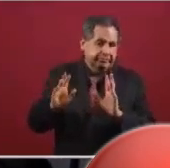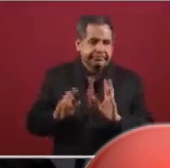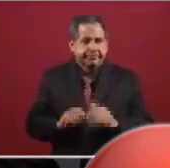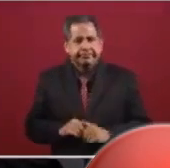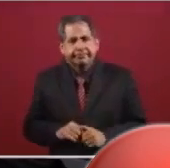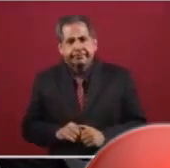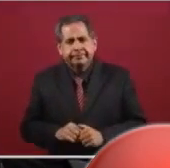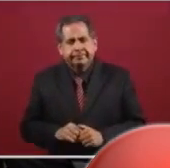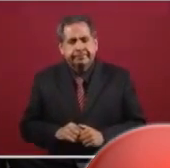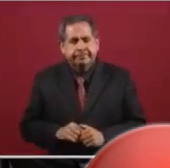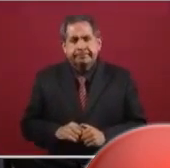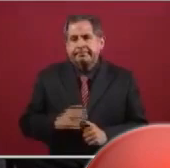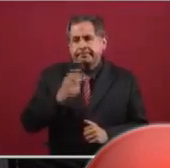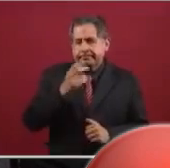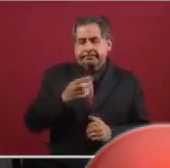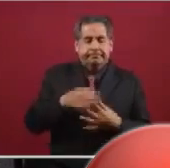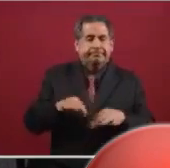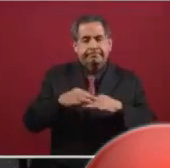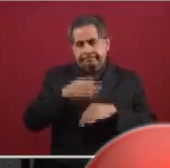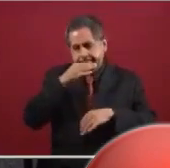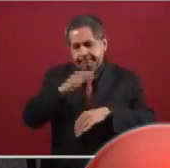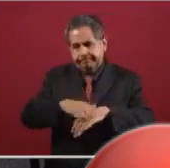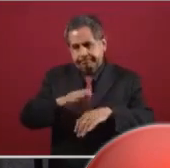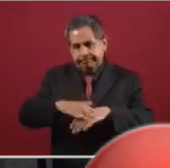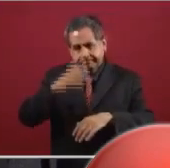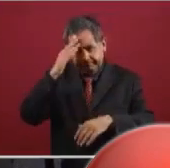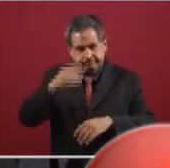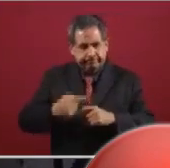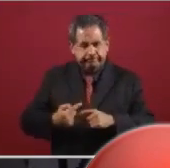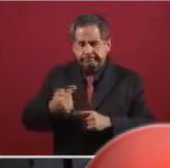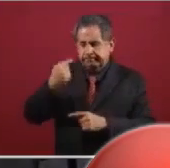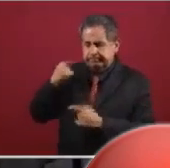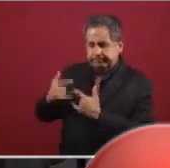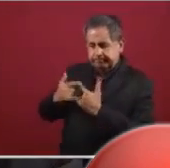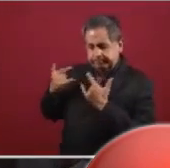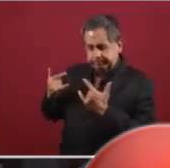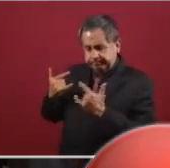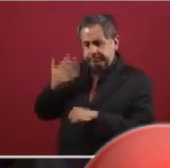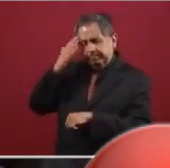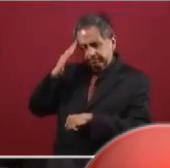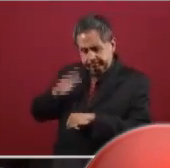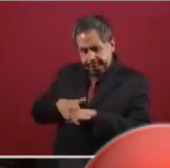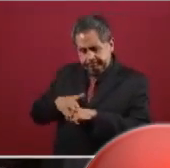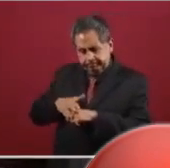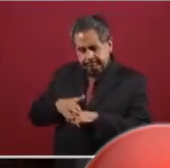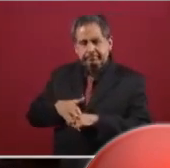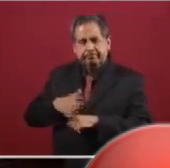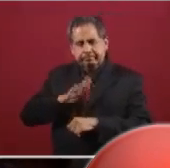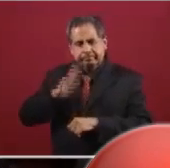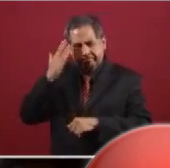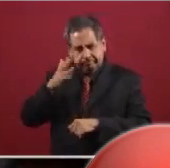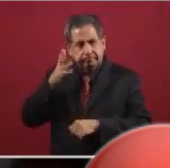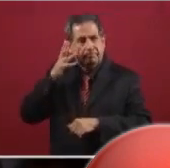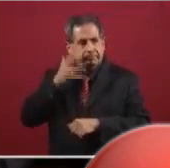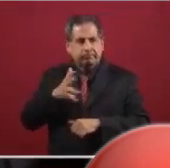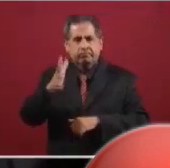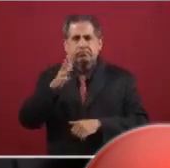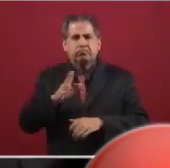Entonces es importante saber de dónde venimos para saber hacia dónde vamos.